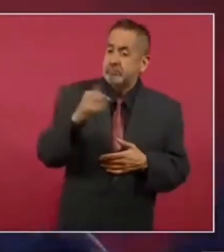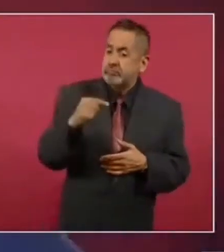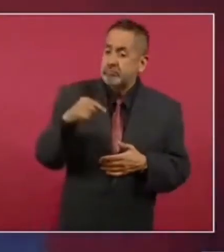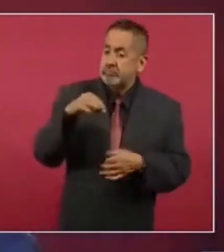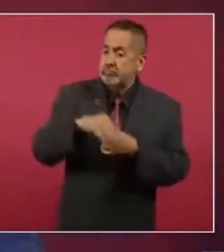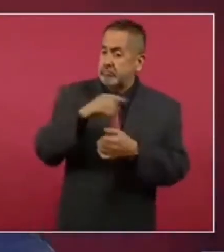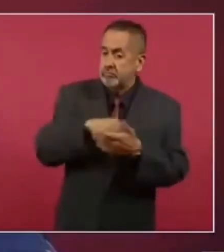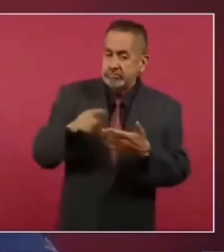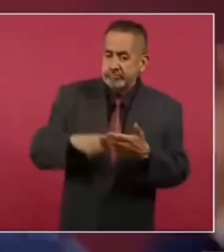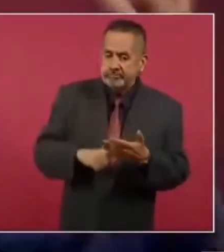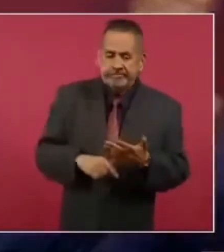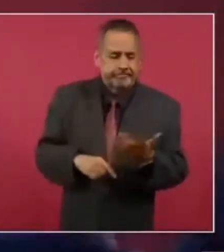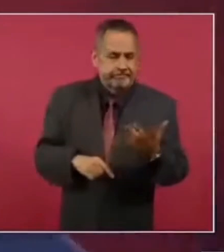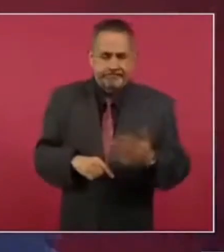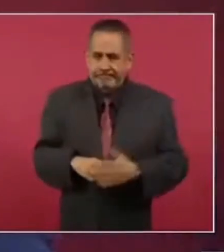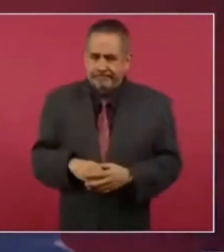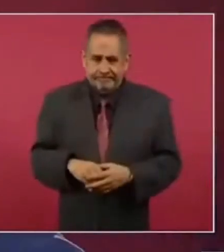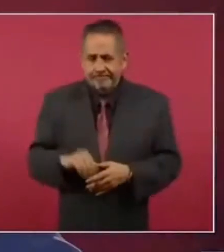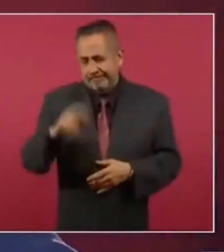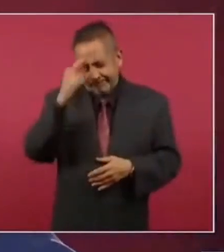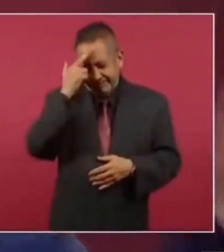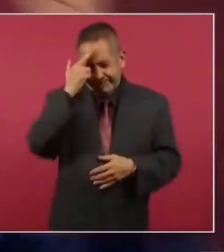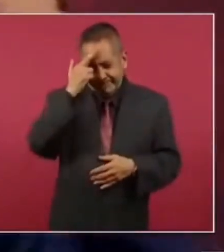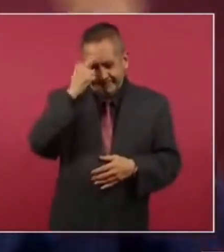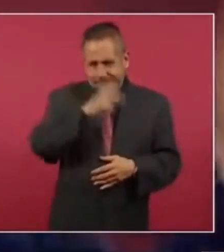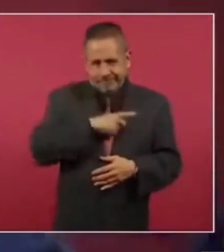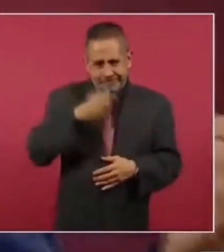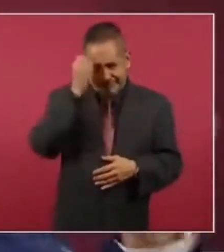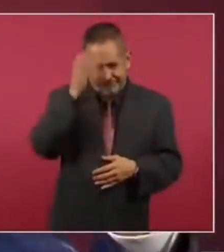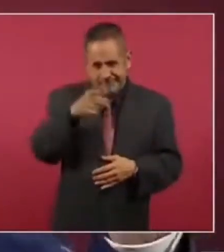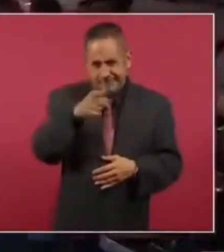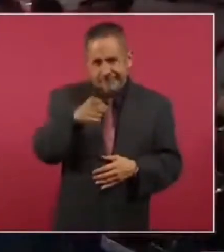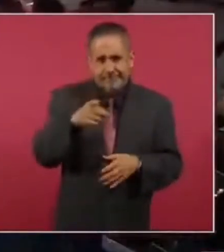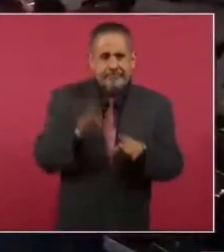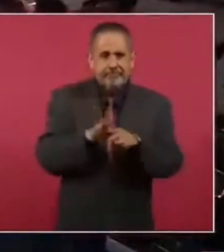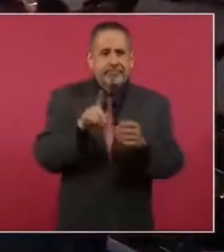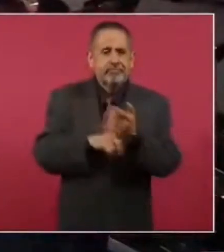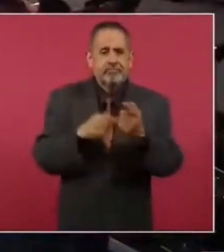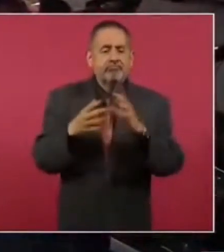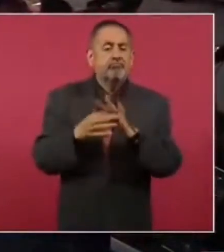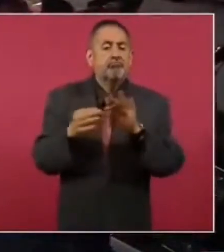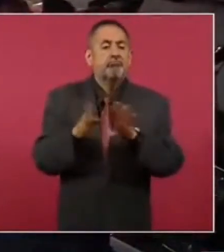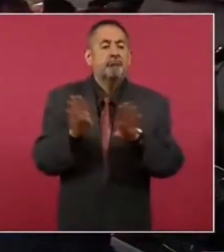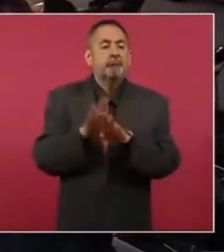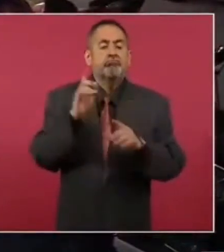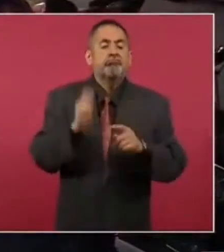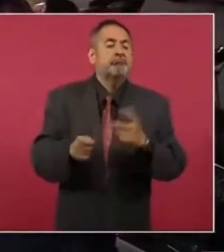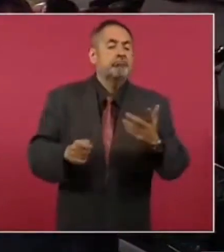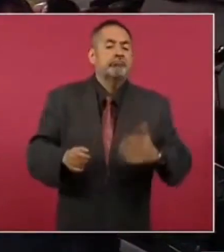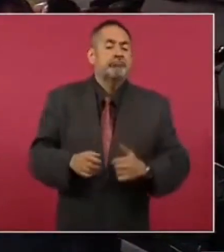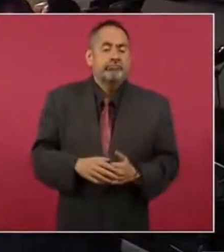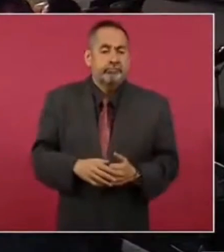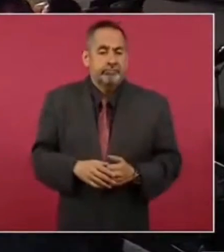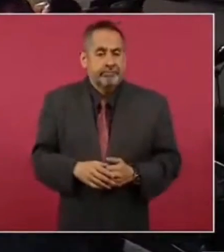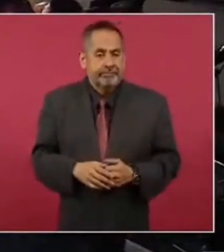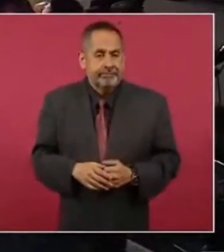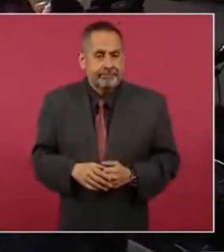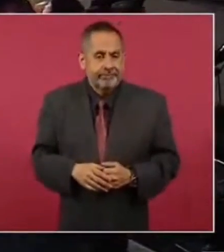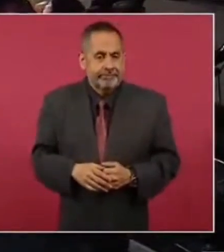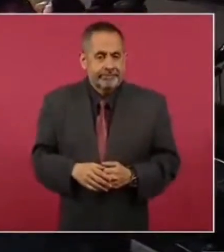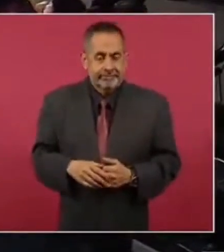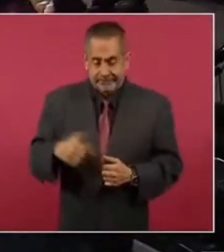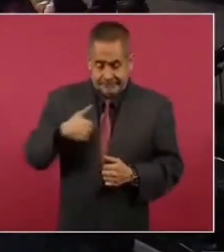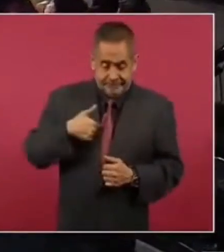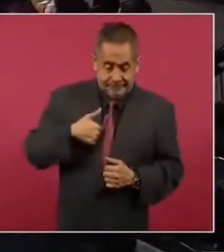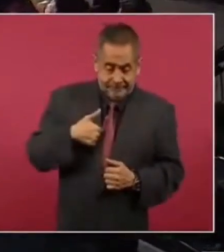pero no olvidemos cómo eran las elecciones. En un tiempo, pues que ganaba la